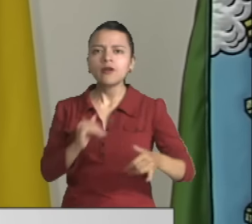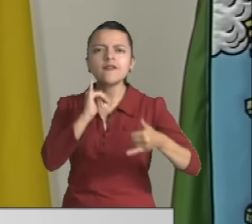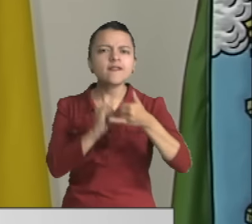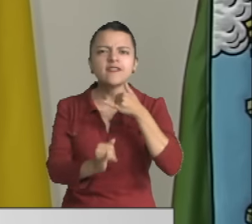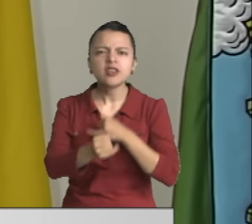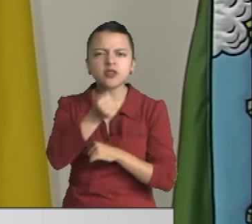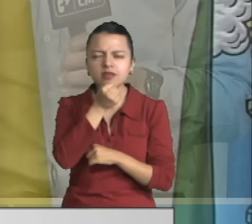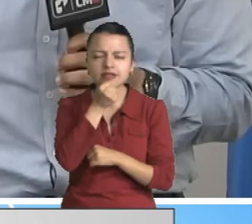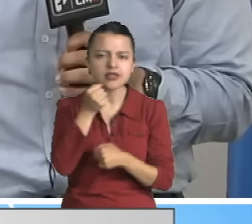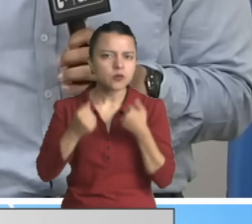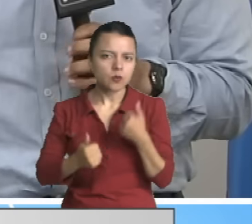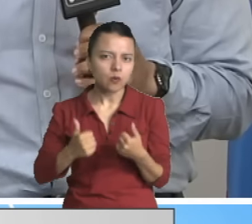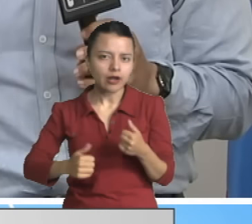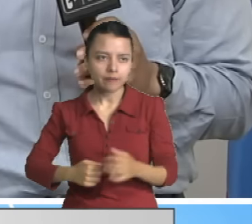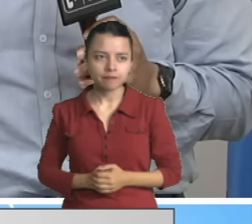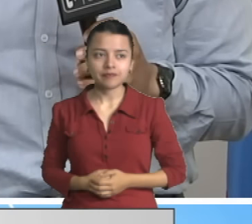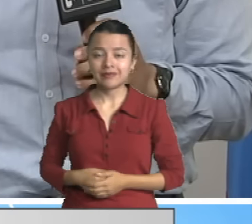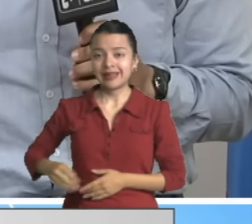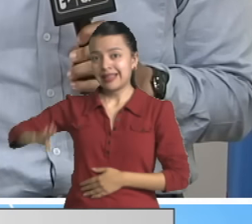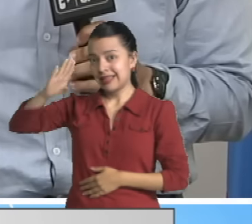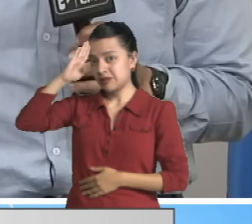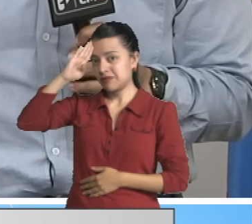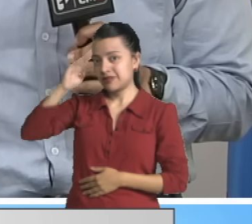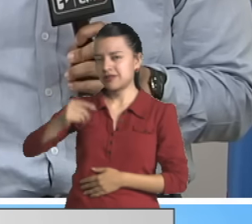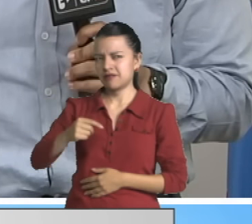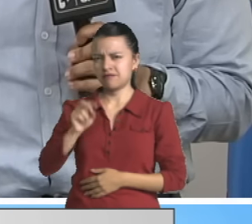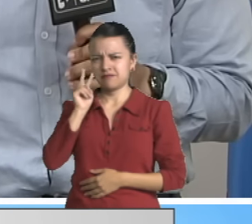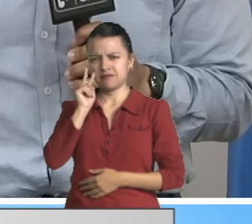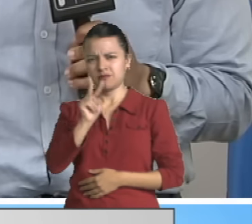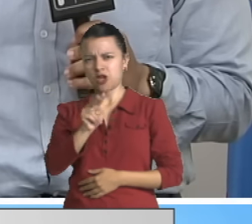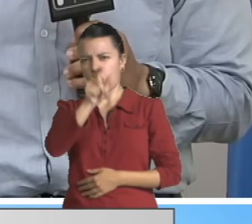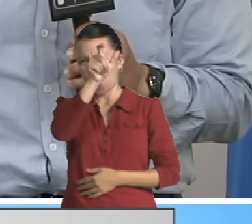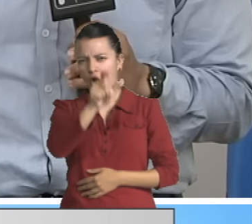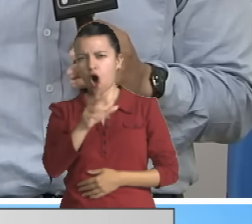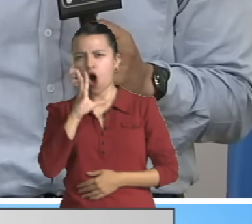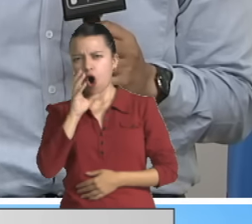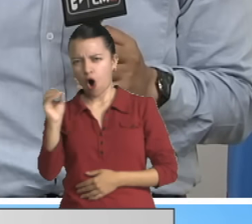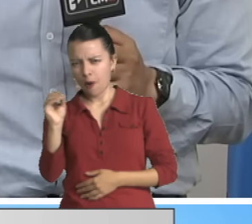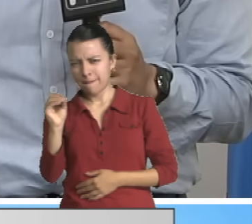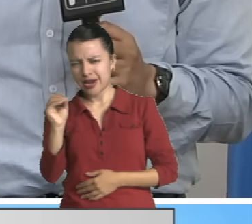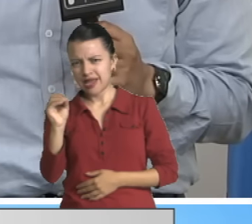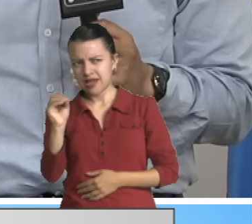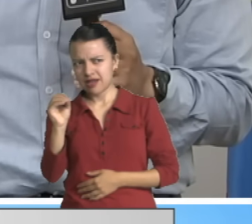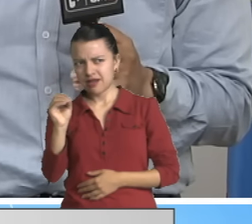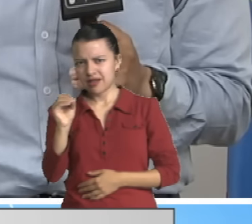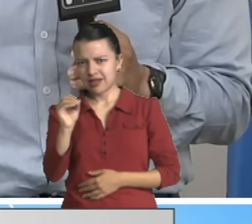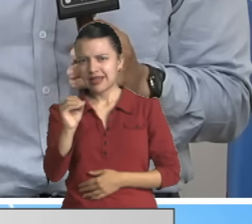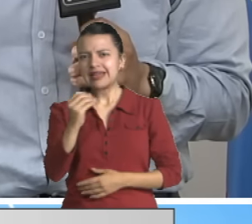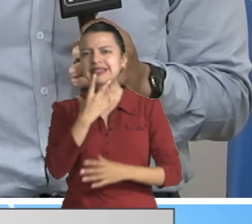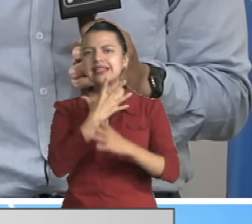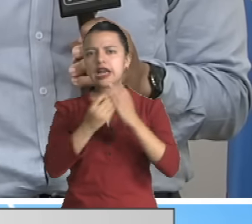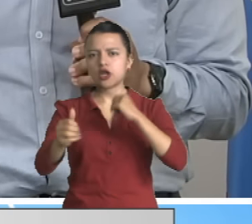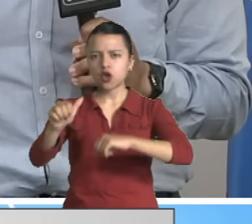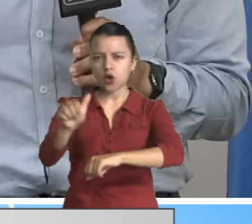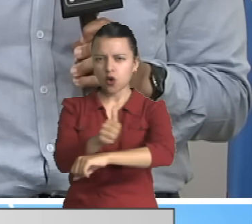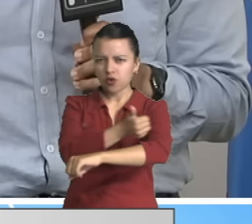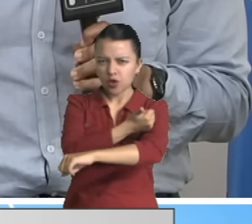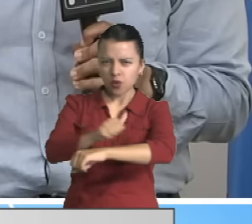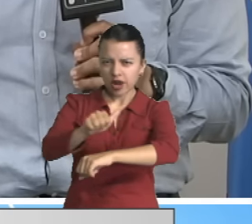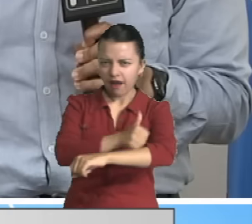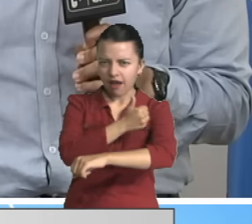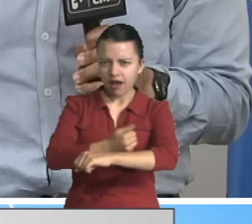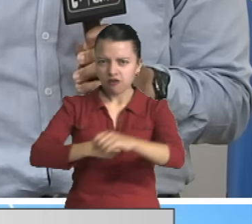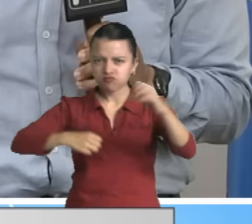autoridades confirmaron que sorprendieron a un hombre saliendo de una discoteca en el municipio de El Bagre, en el Bajo Cauca antioqueño, con un